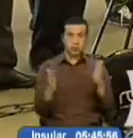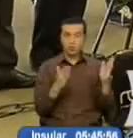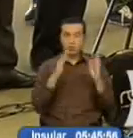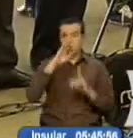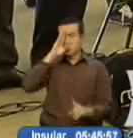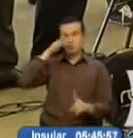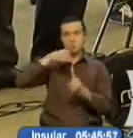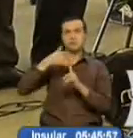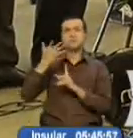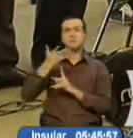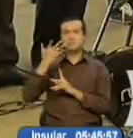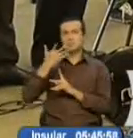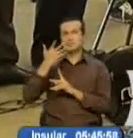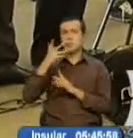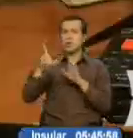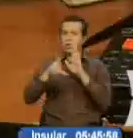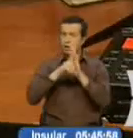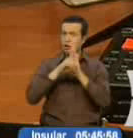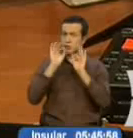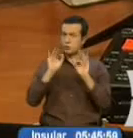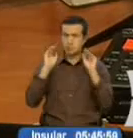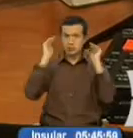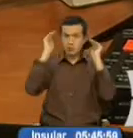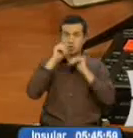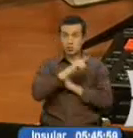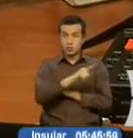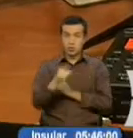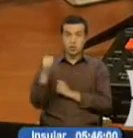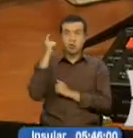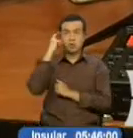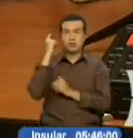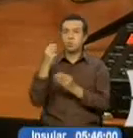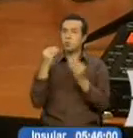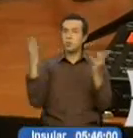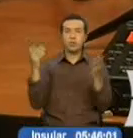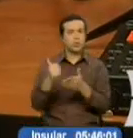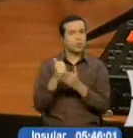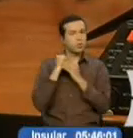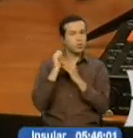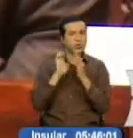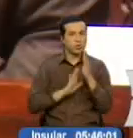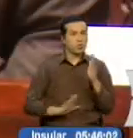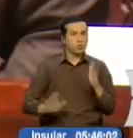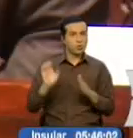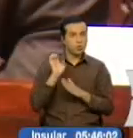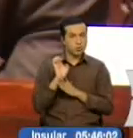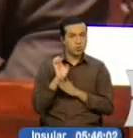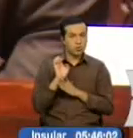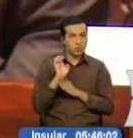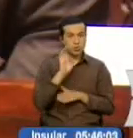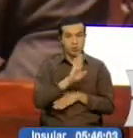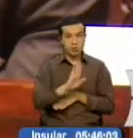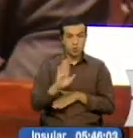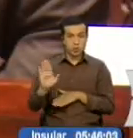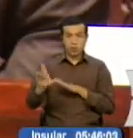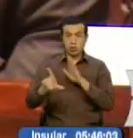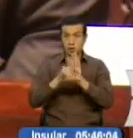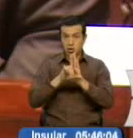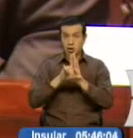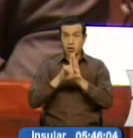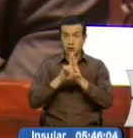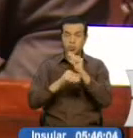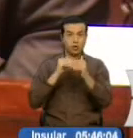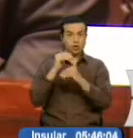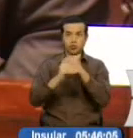el objetivo de perfeccionar una ley que, a su juicio, ha sido beneficiosa para nuestro país. Esa posible actualización de la ley debe ser un